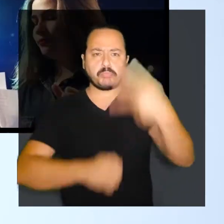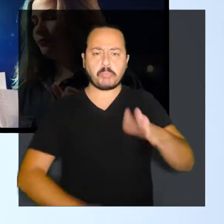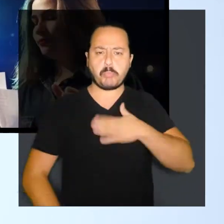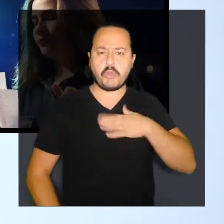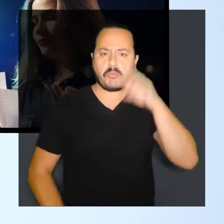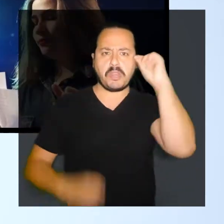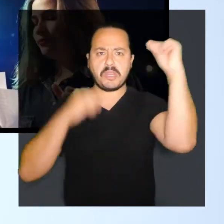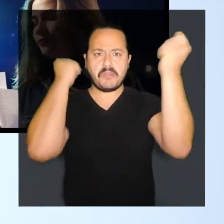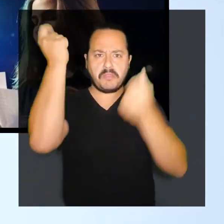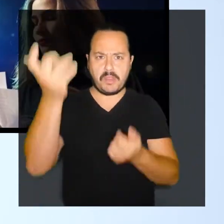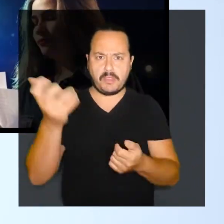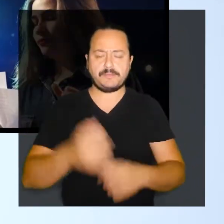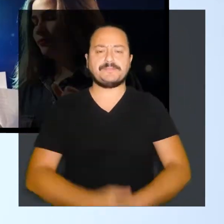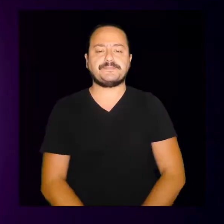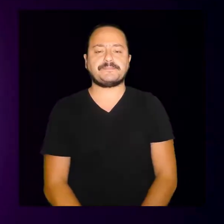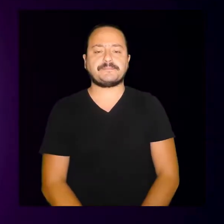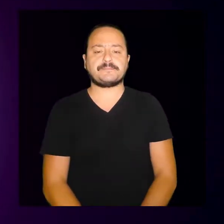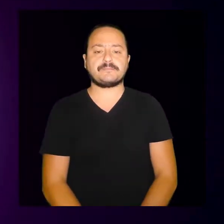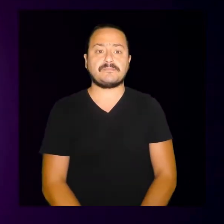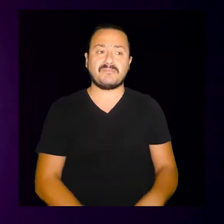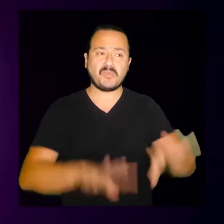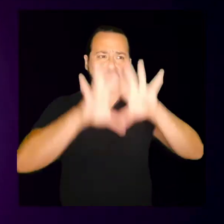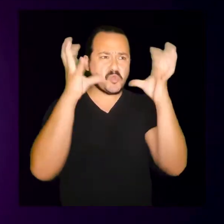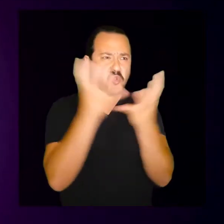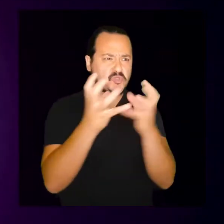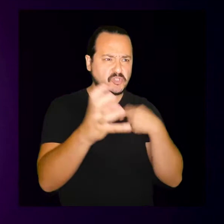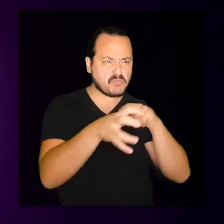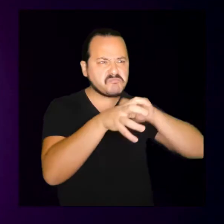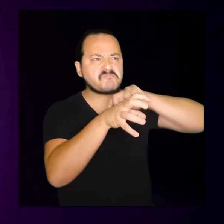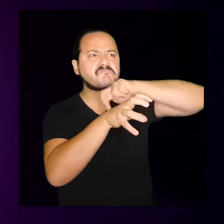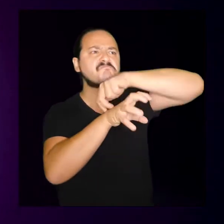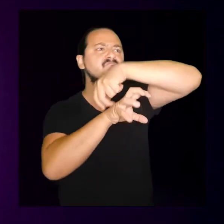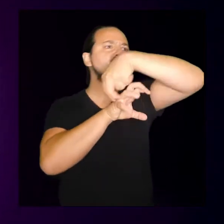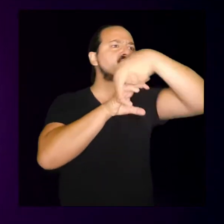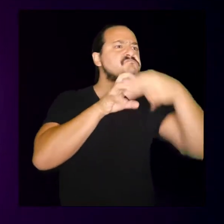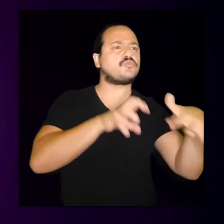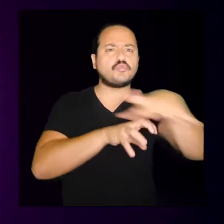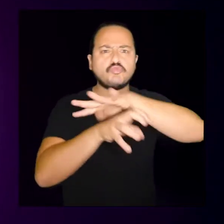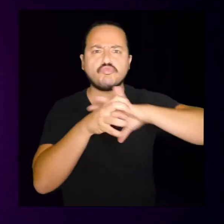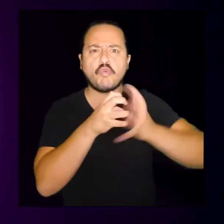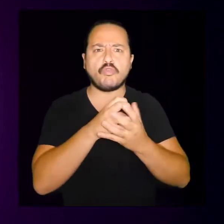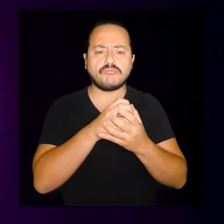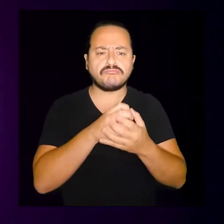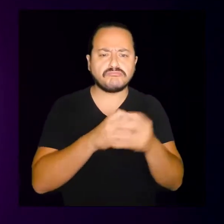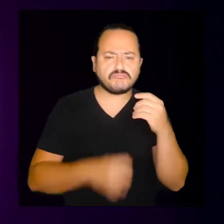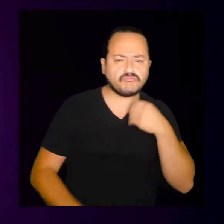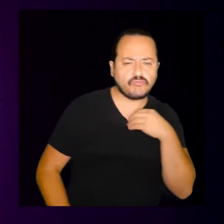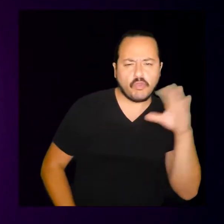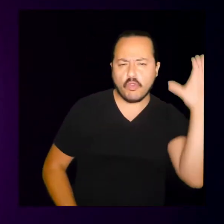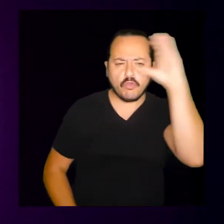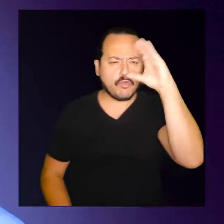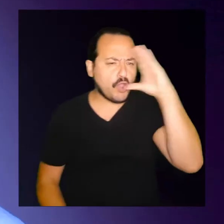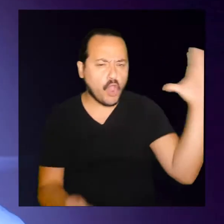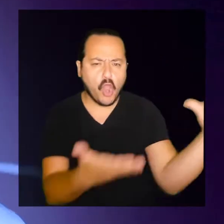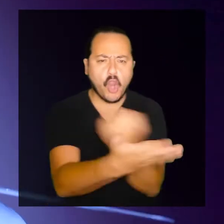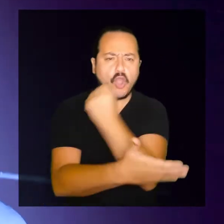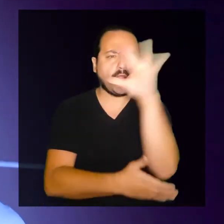comenzar a crear nuestro propio estilo. Debo recorrer cada rincón de esta tierra para encontrar mi verdadera